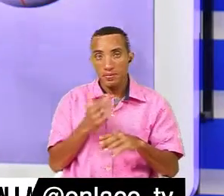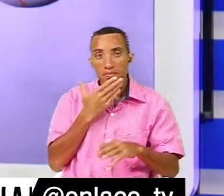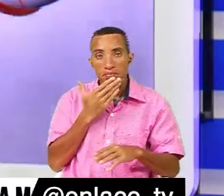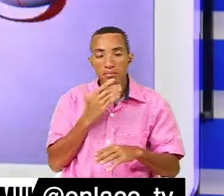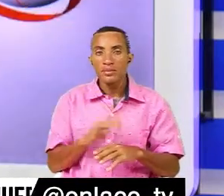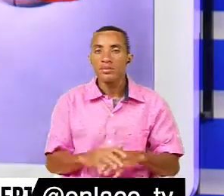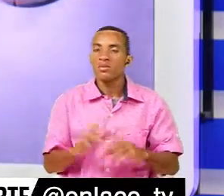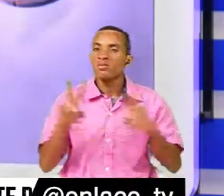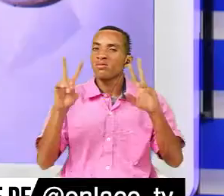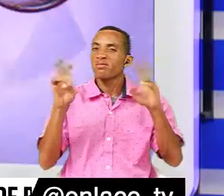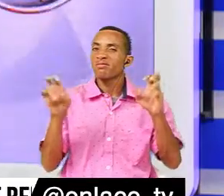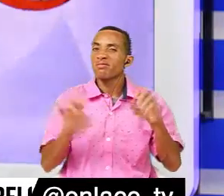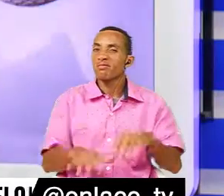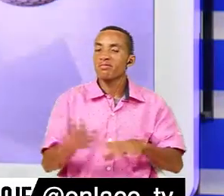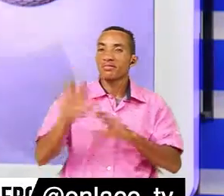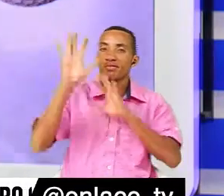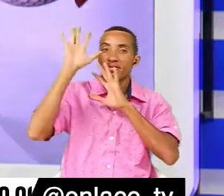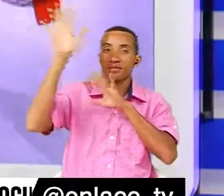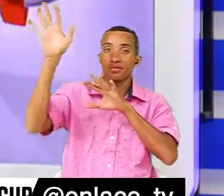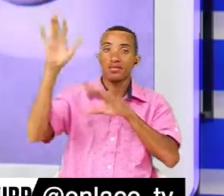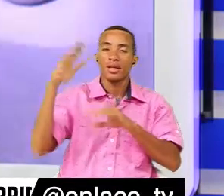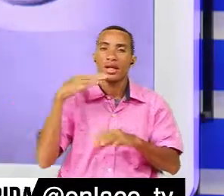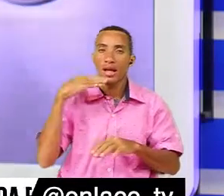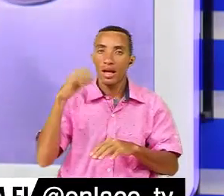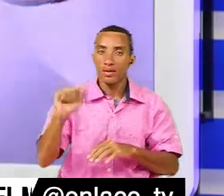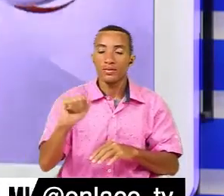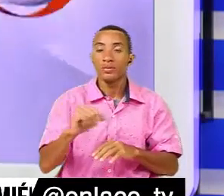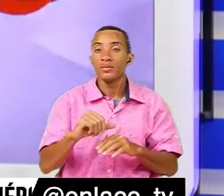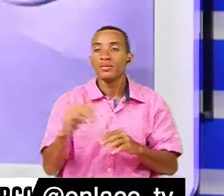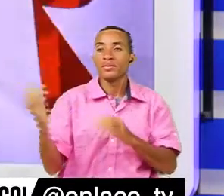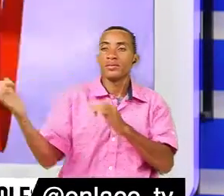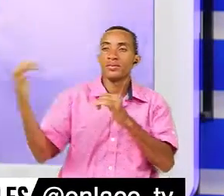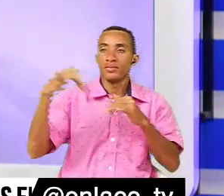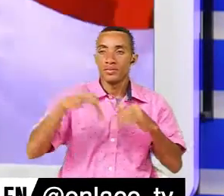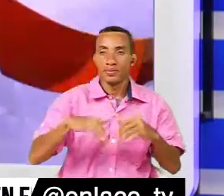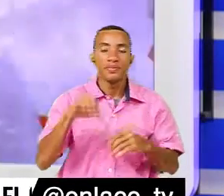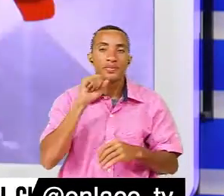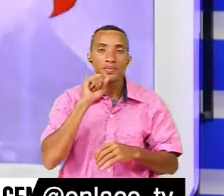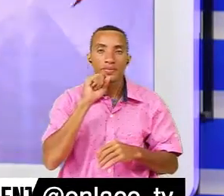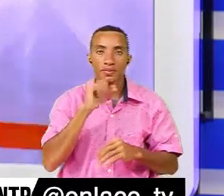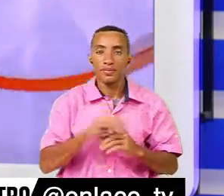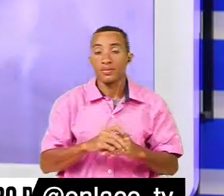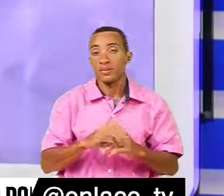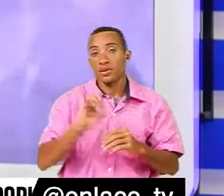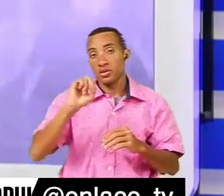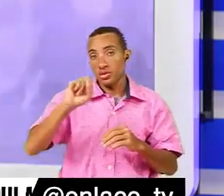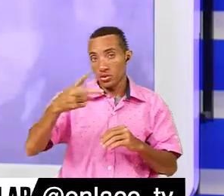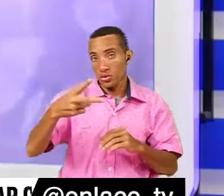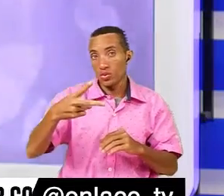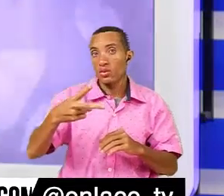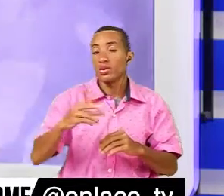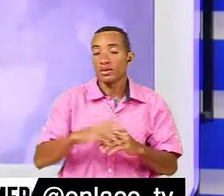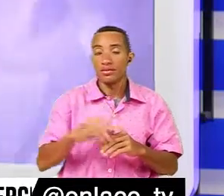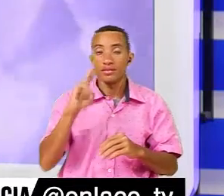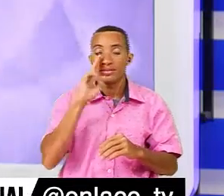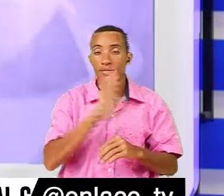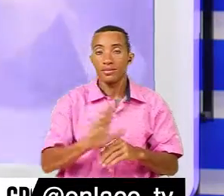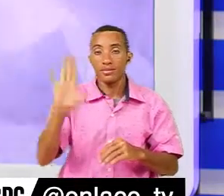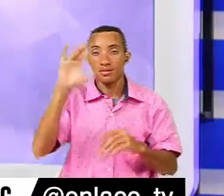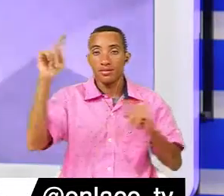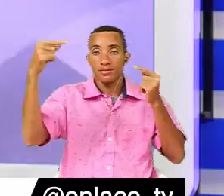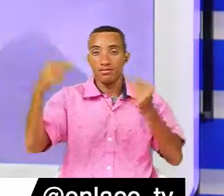baloncesto y de baloncesto femenino porque regresaron a Barranca Bermeja con el subtítulo de un campeonato nacional. Las chicas de